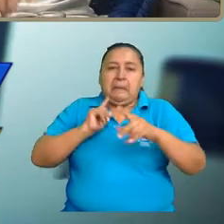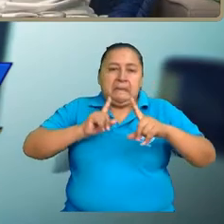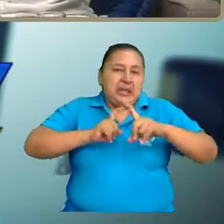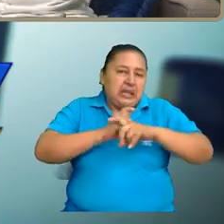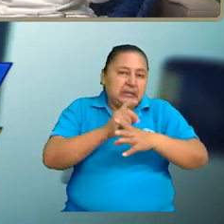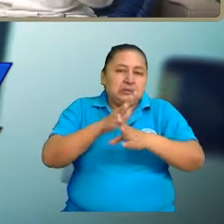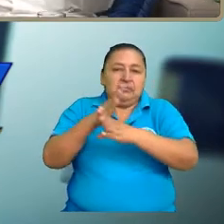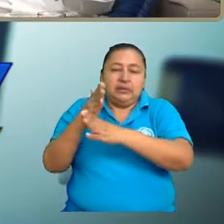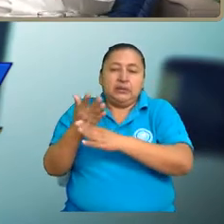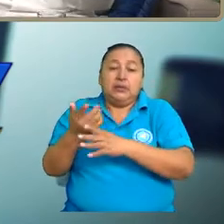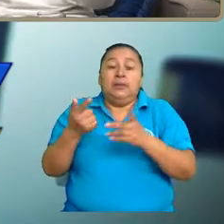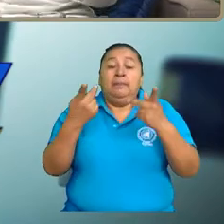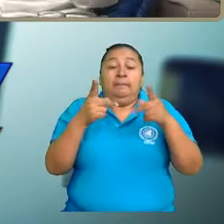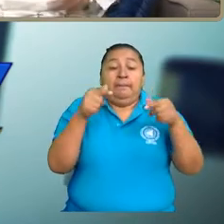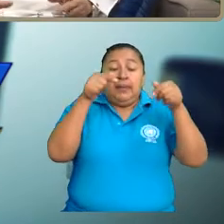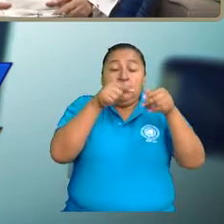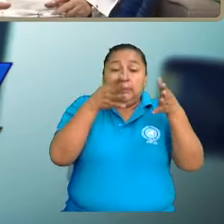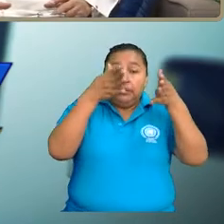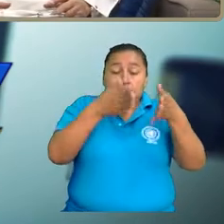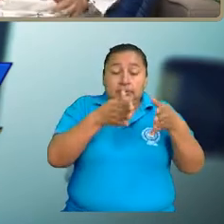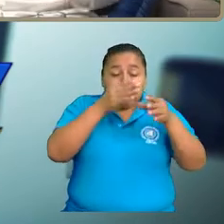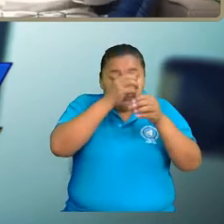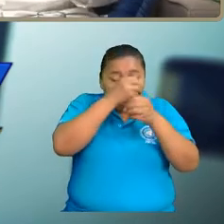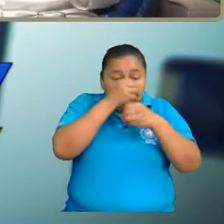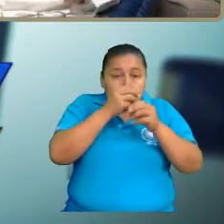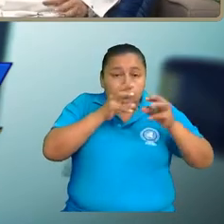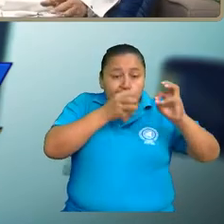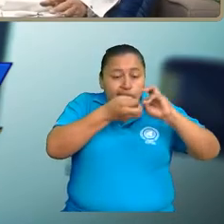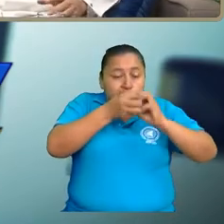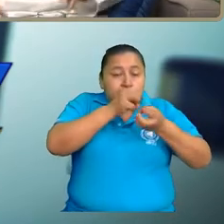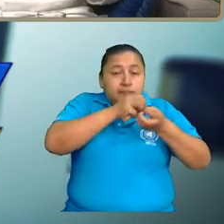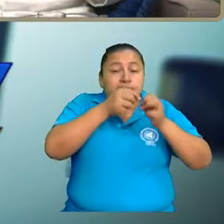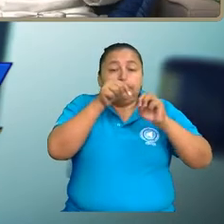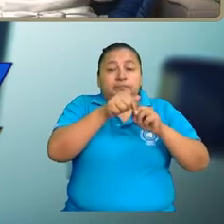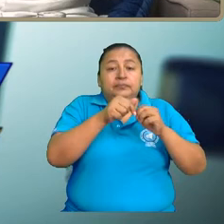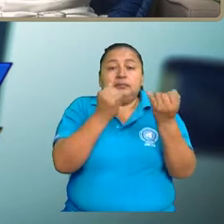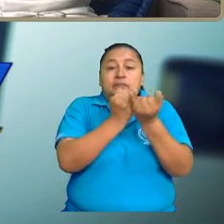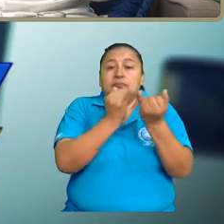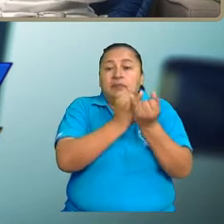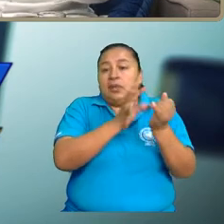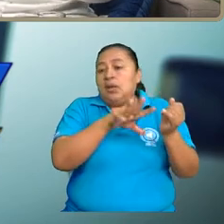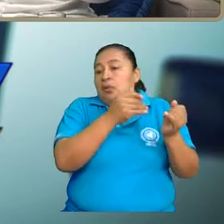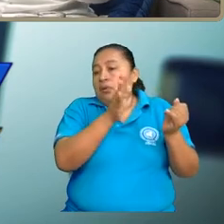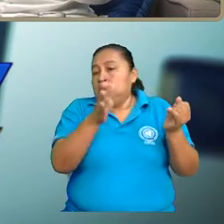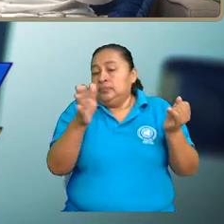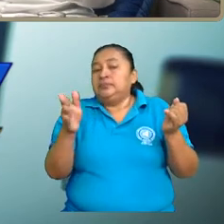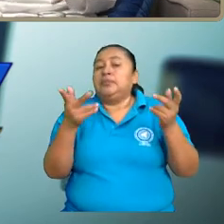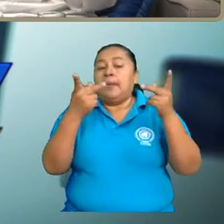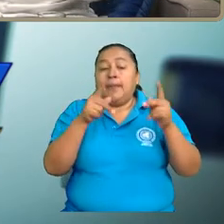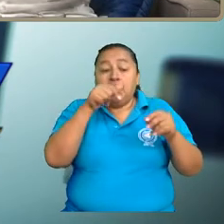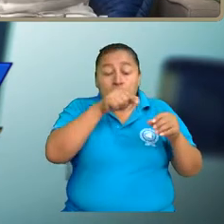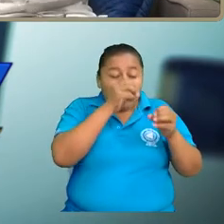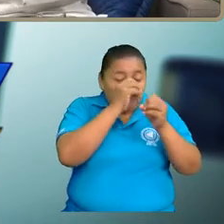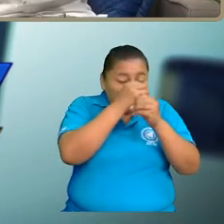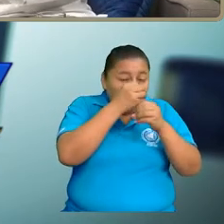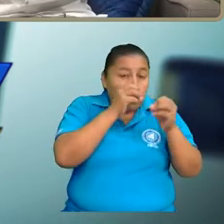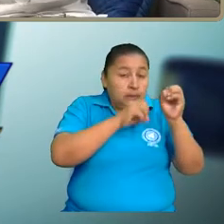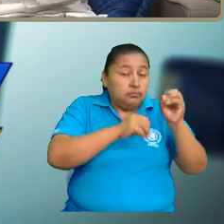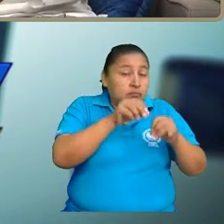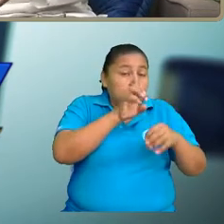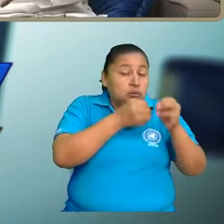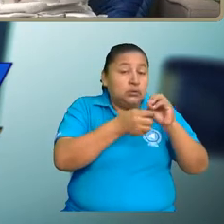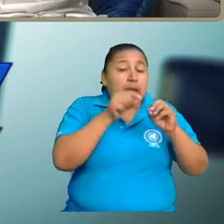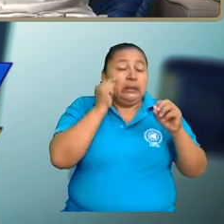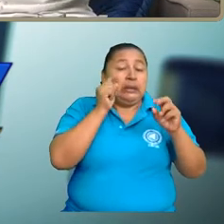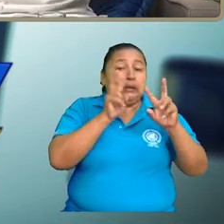parasitología, entonces en la parte del área de biología molecular, al igual que las otras, pues, pero biología molecular tiene que ver con la parte de